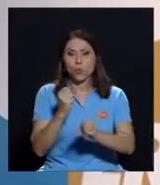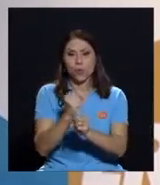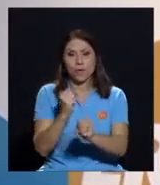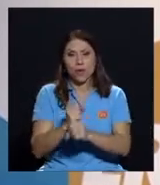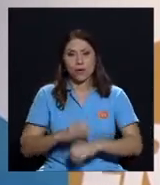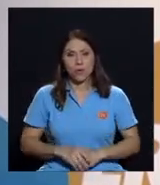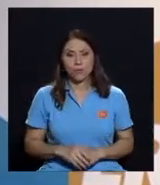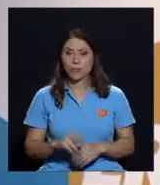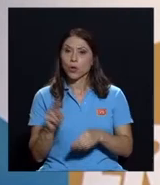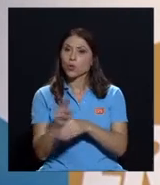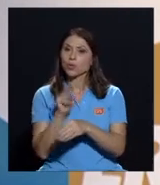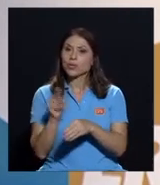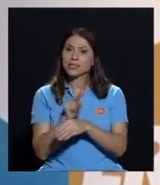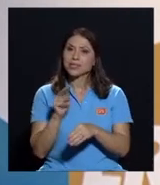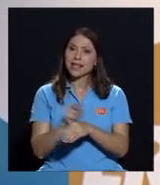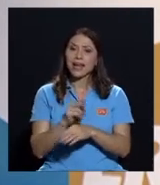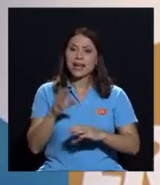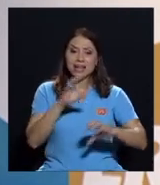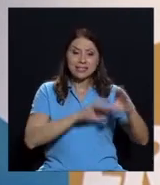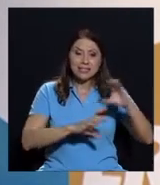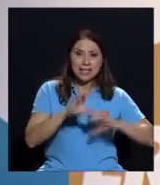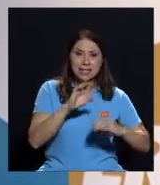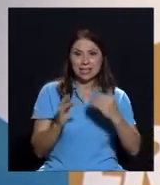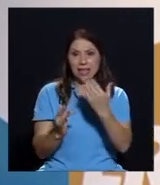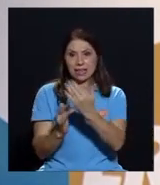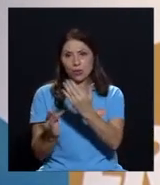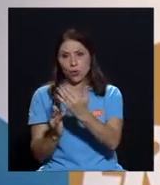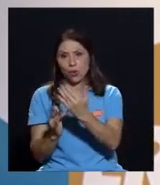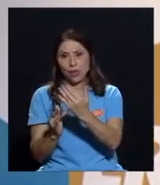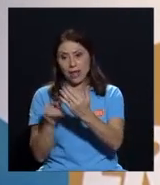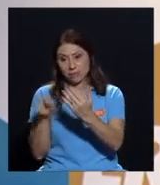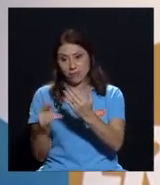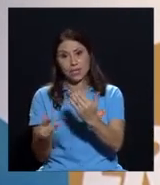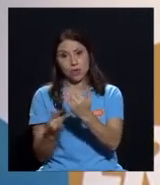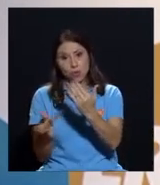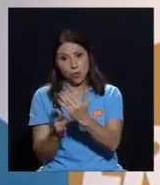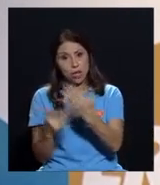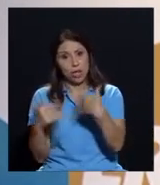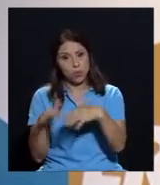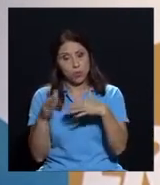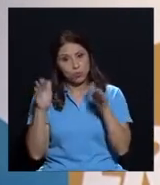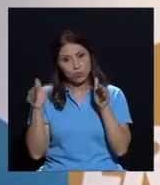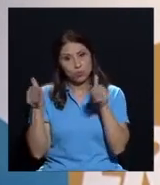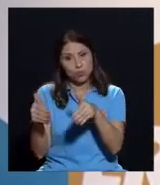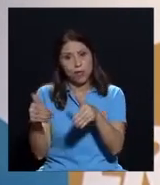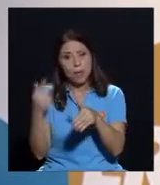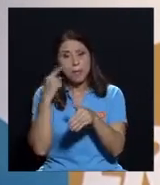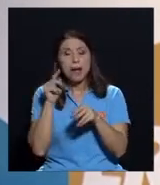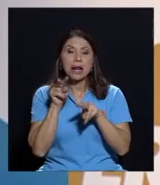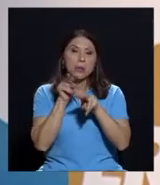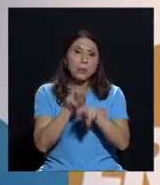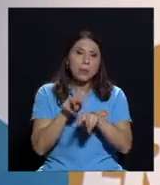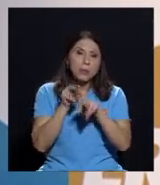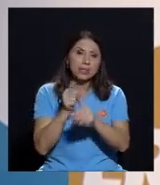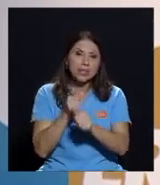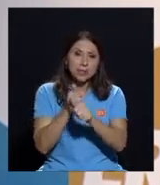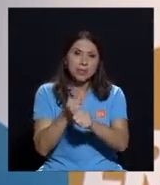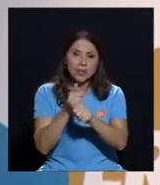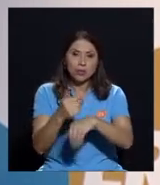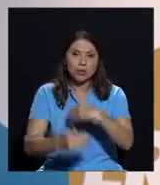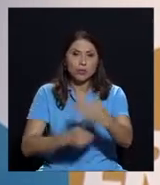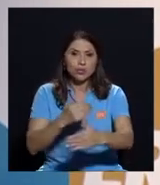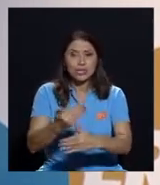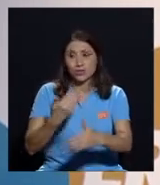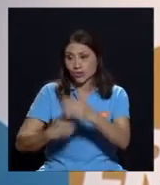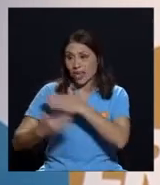utilizar la ciencia la tecnología y la tecnología sobre todo para dar seguimiento a los procesos que antes sólo se llevaban en papel eso